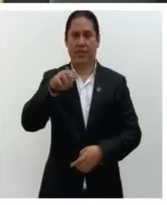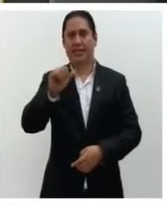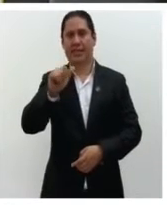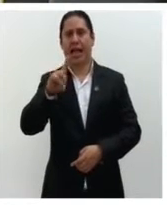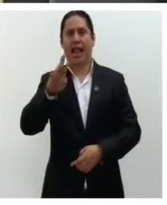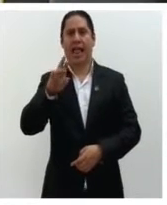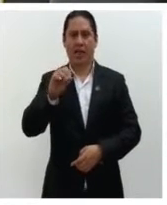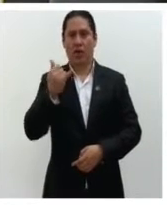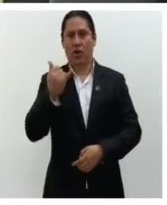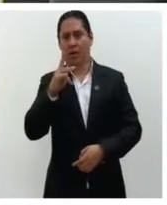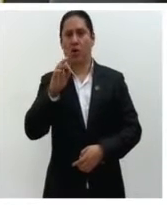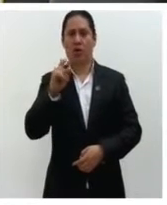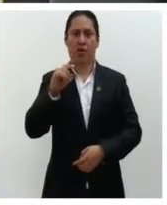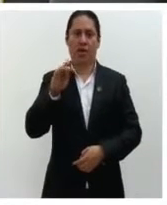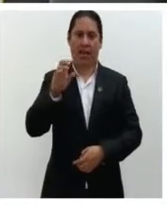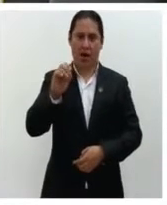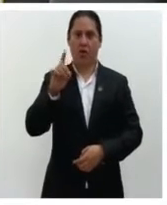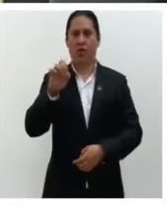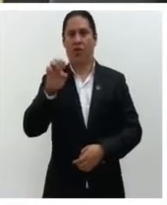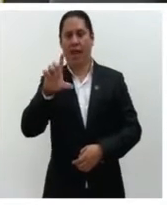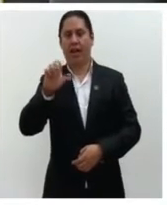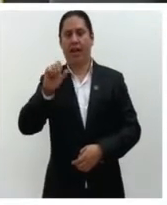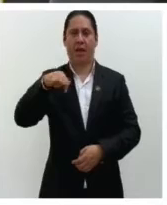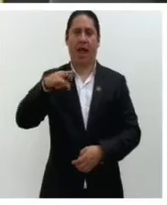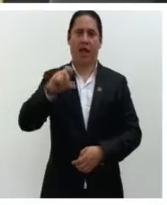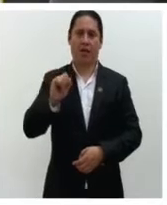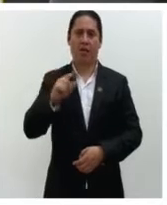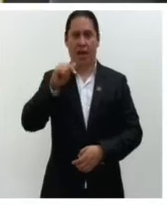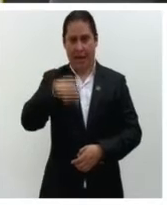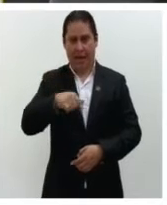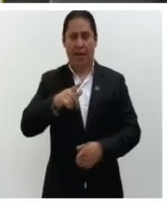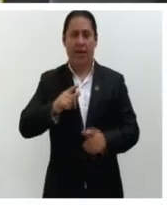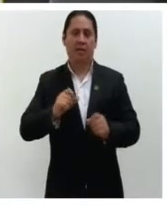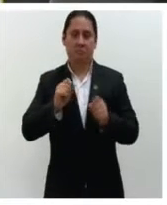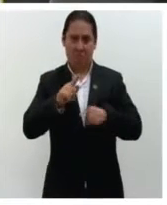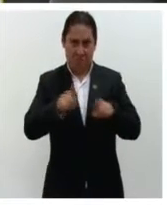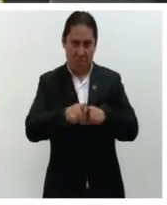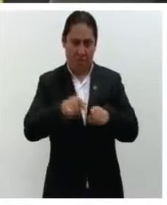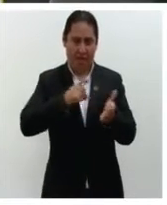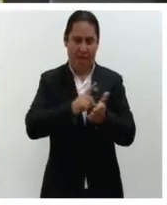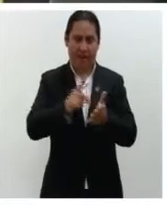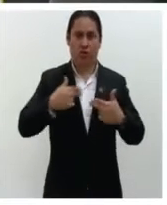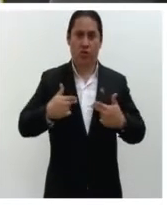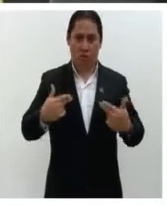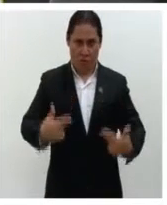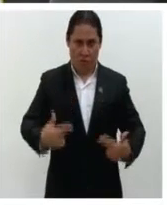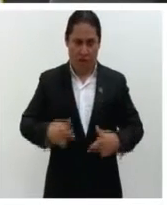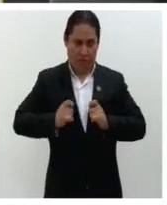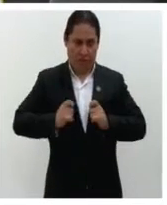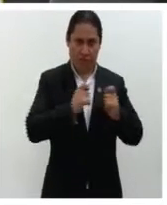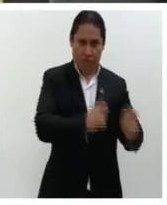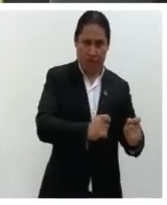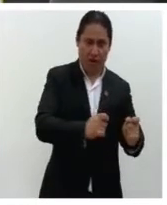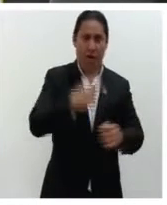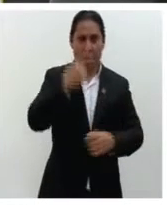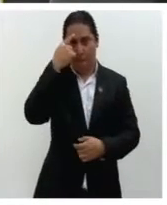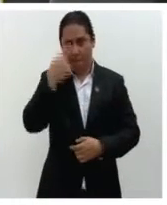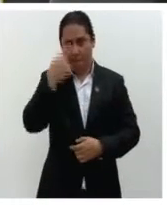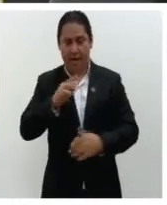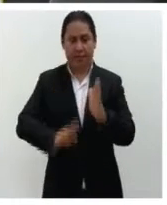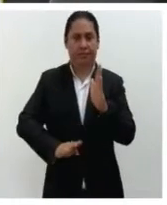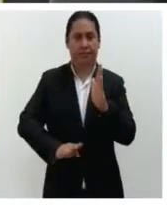Potrero del Mango, ubicado en esta ciudad a favor de la Comisión Estatal de Derechos Humanos, con el objeto de realizar